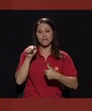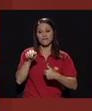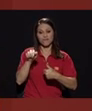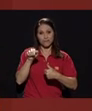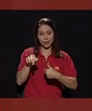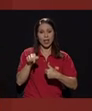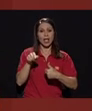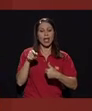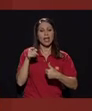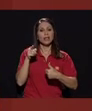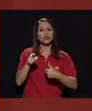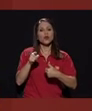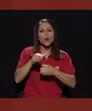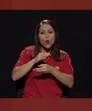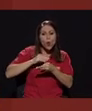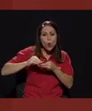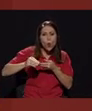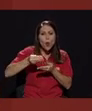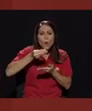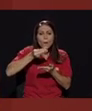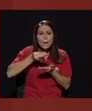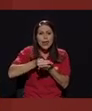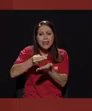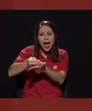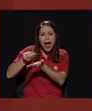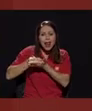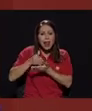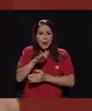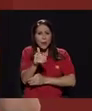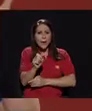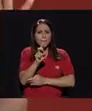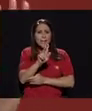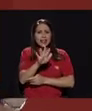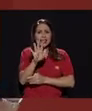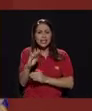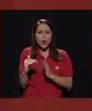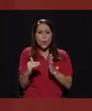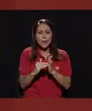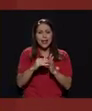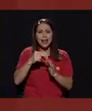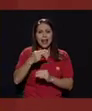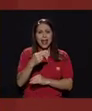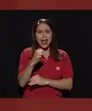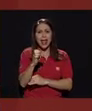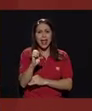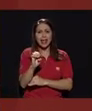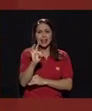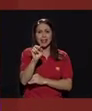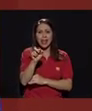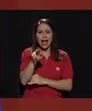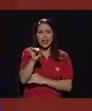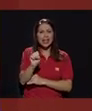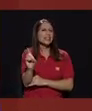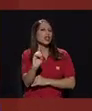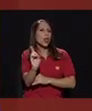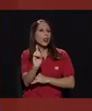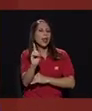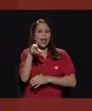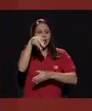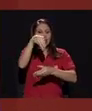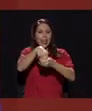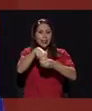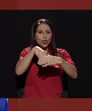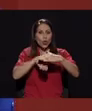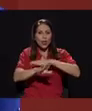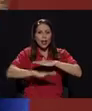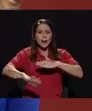humedal que cerca de 25.000 hectáreas dentro del Parque Nacional Palo Verde, donde además